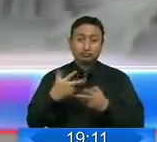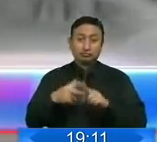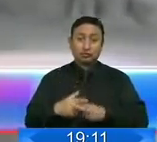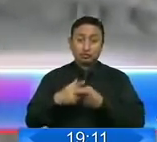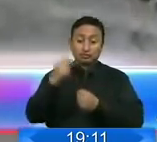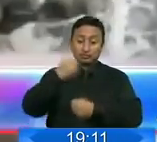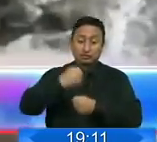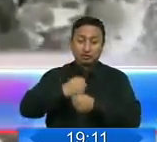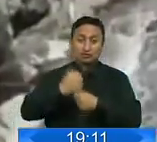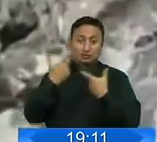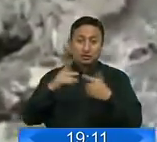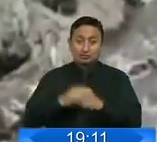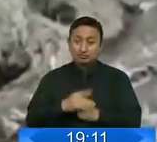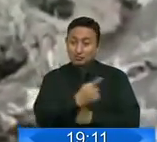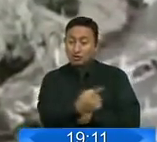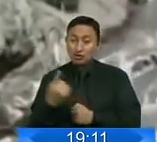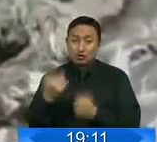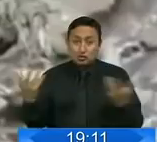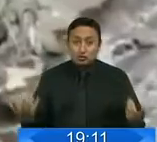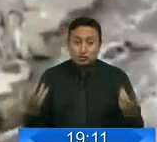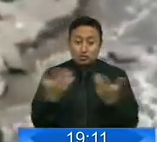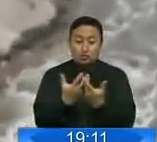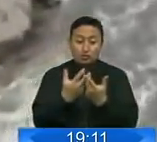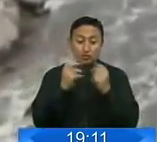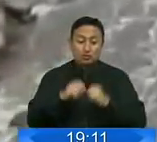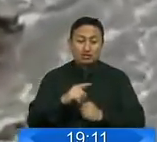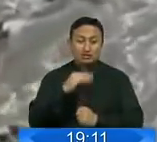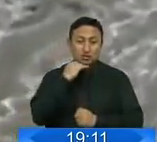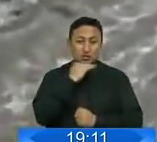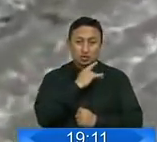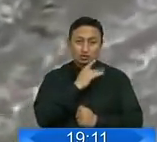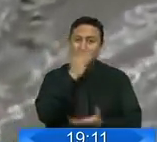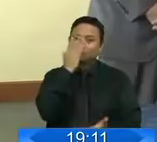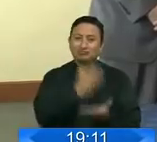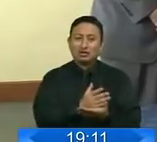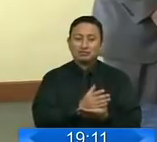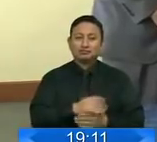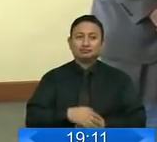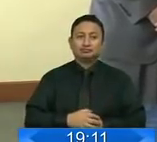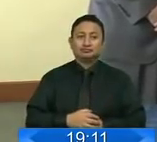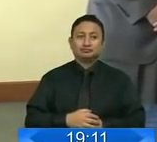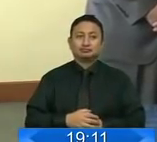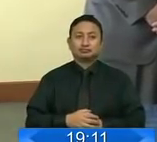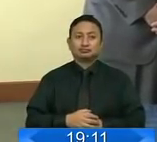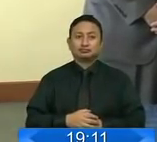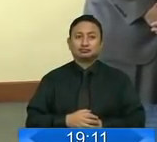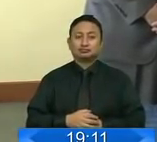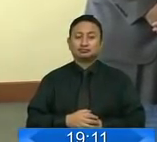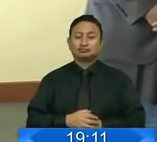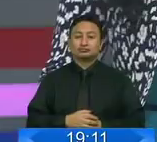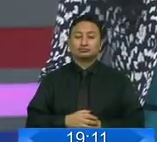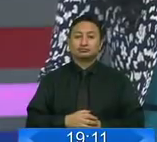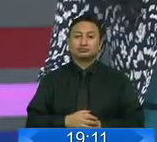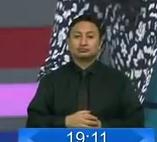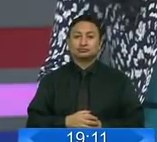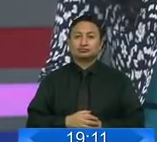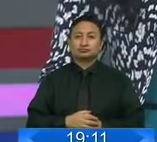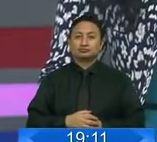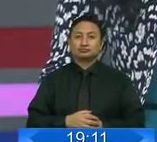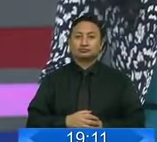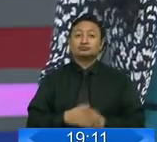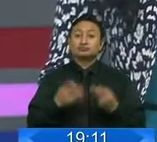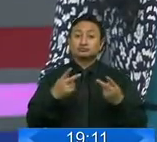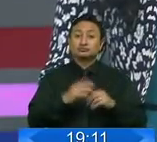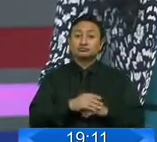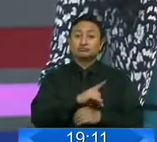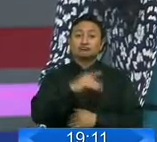trabajo en conjunto para combatir la contaminación en la ciudad de Quito, informó Javier Gallo. Además, el alcalde